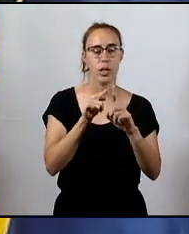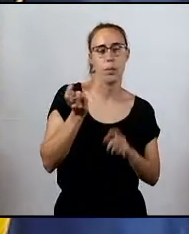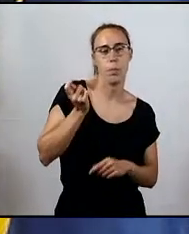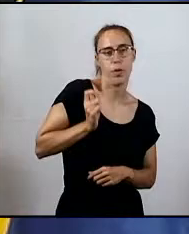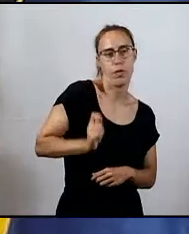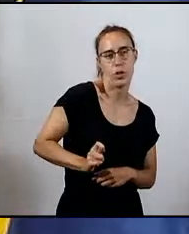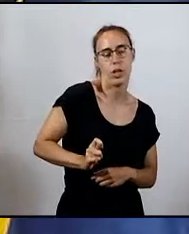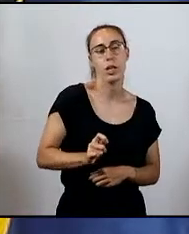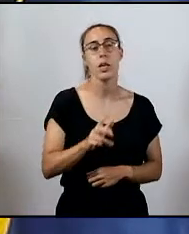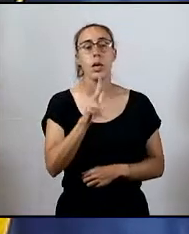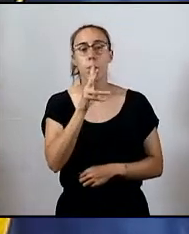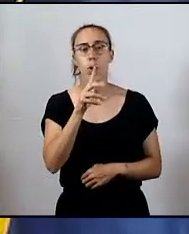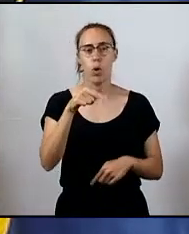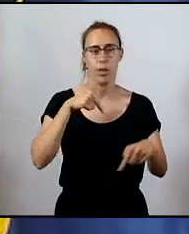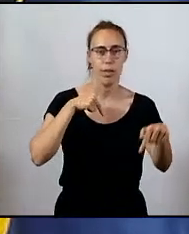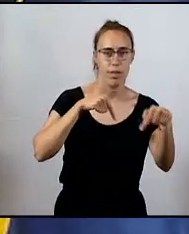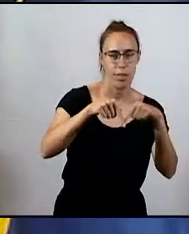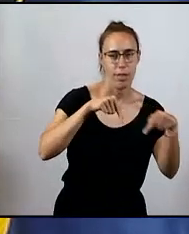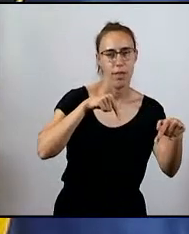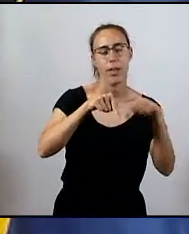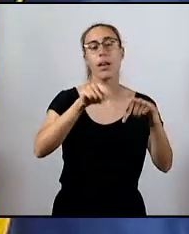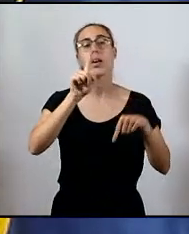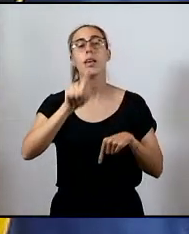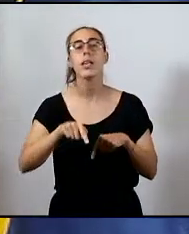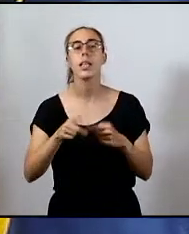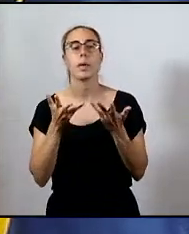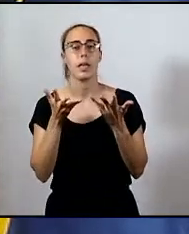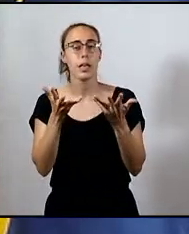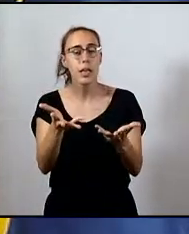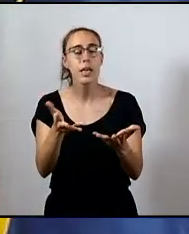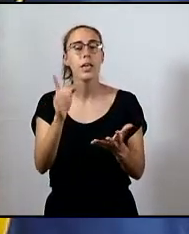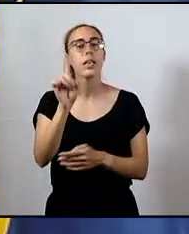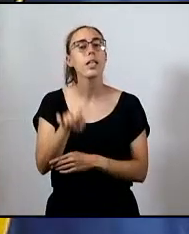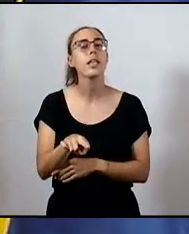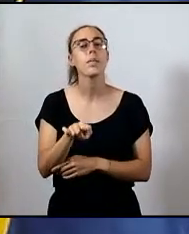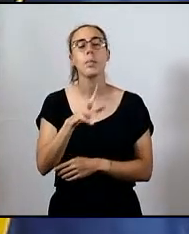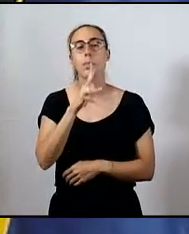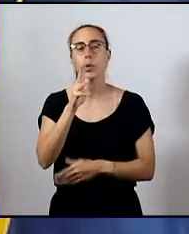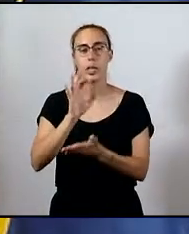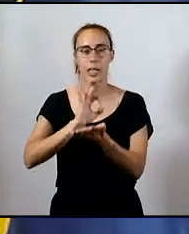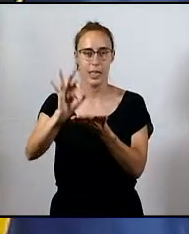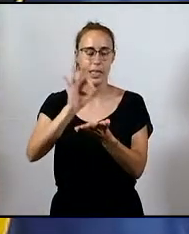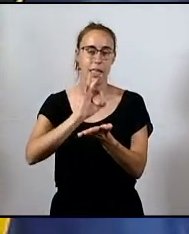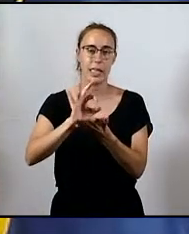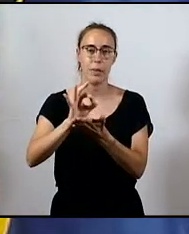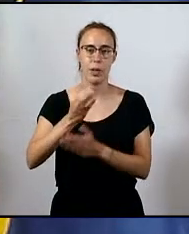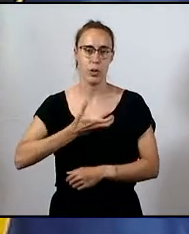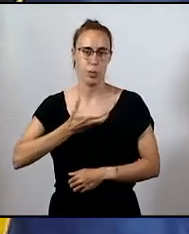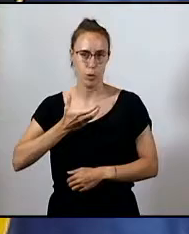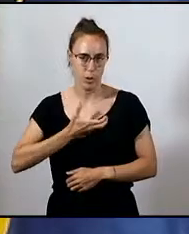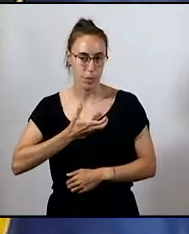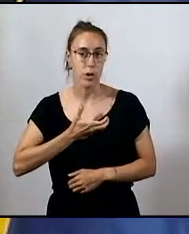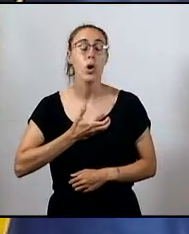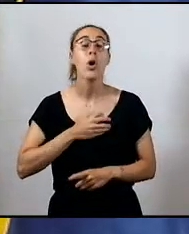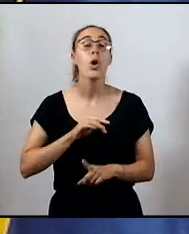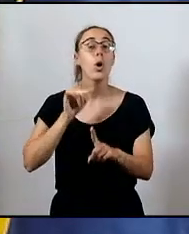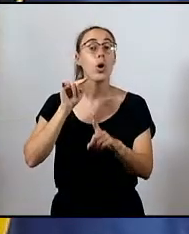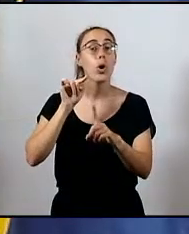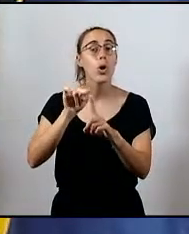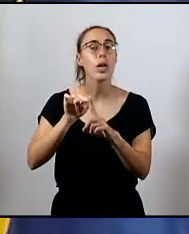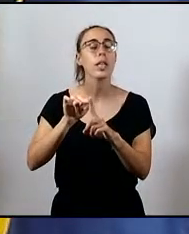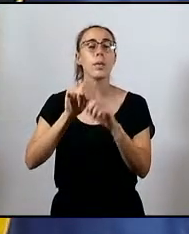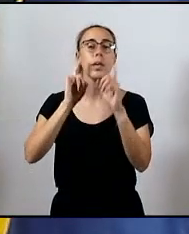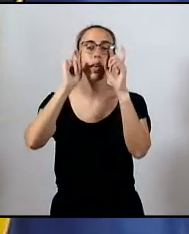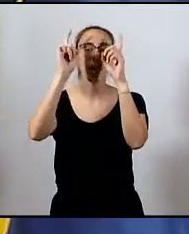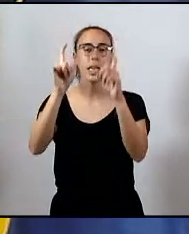por el desplazamiento, la prestación y la puesta a disposición de servicios en los municipios, con el fin de evitar la pérdida de